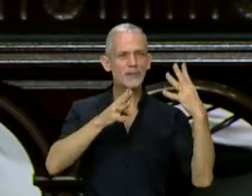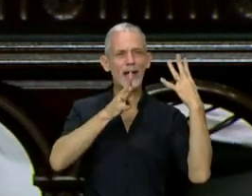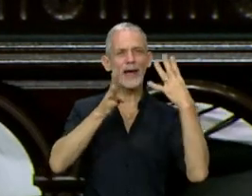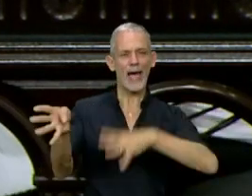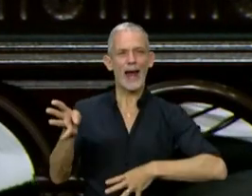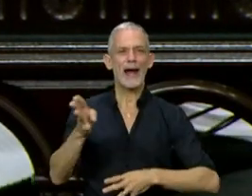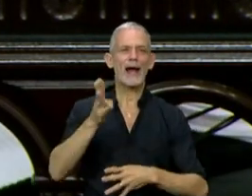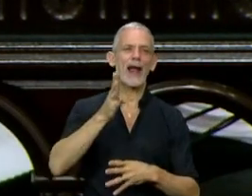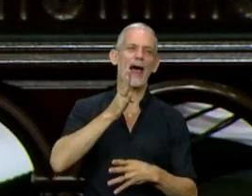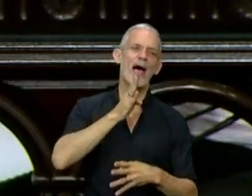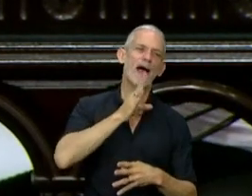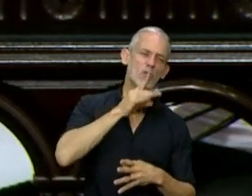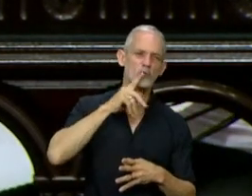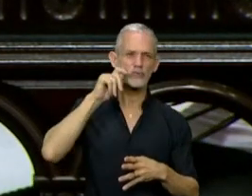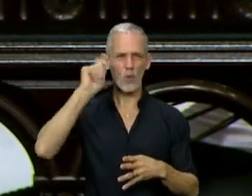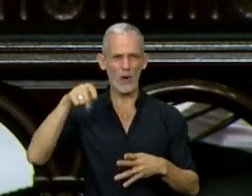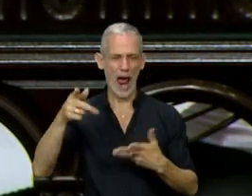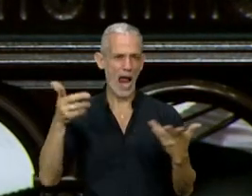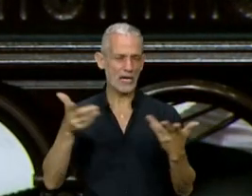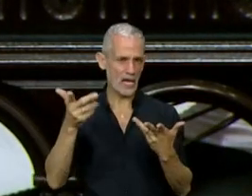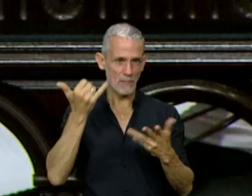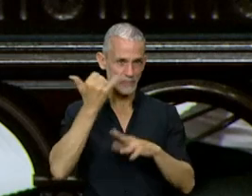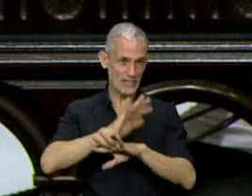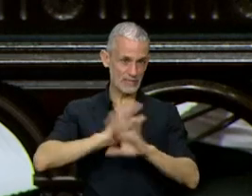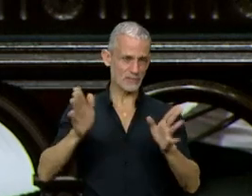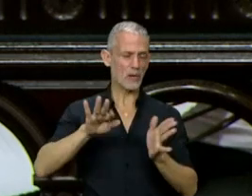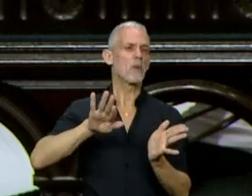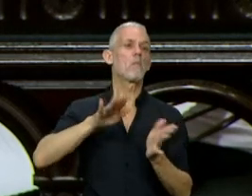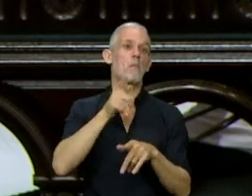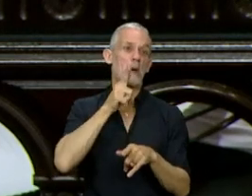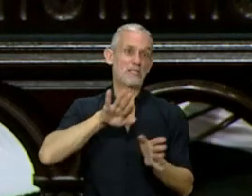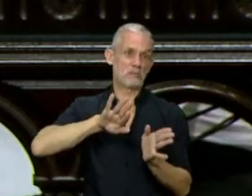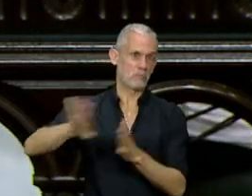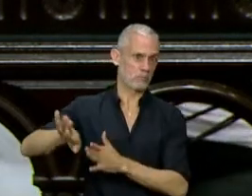guerra entre Ucrania y Rusia prácticamente quedó absolutamente al margen.